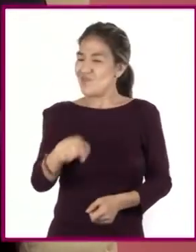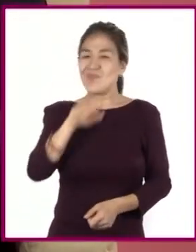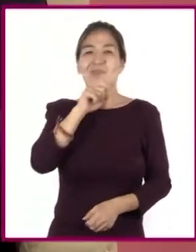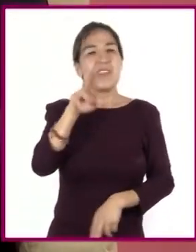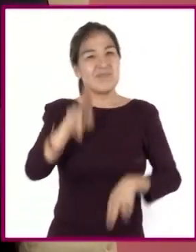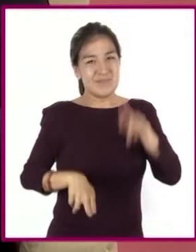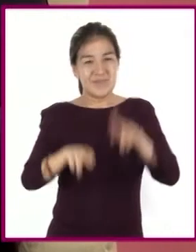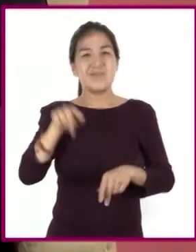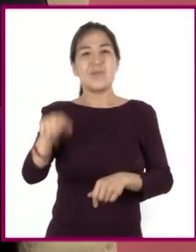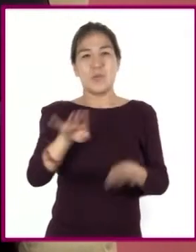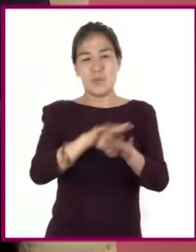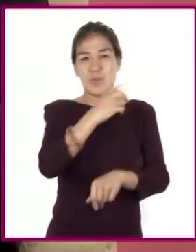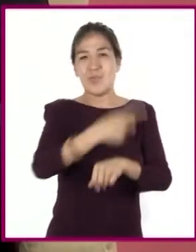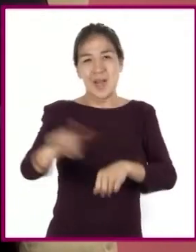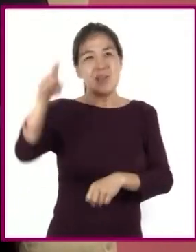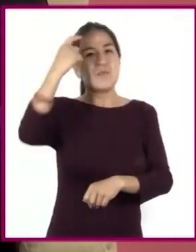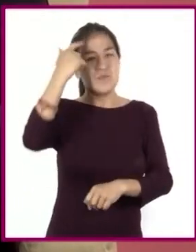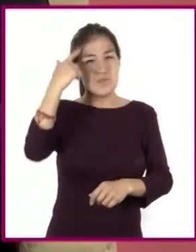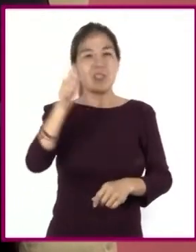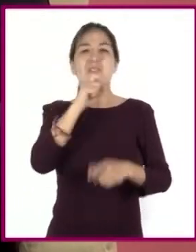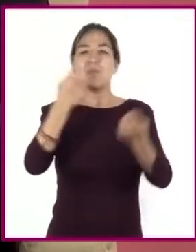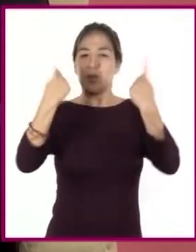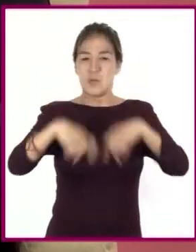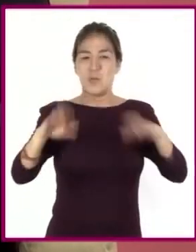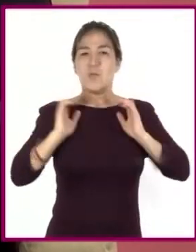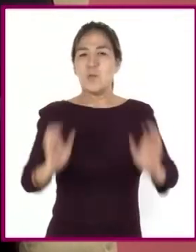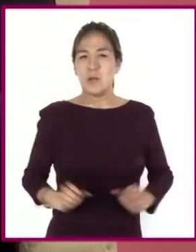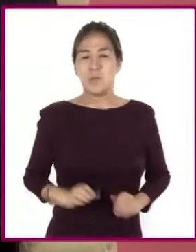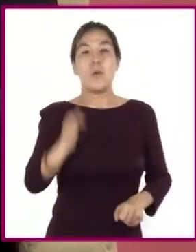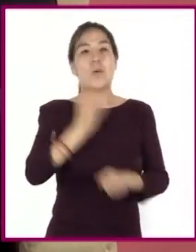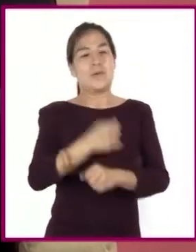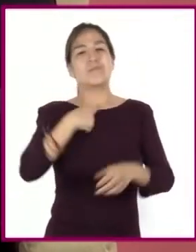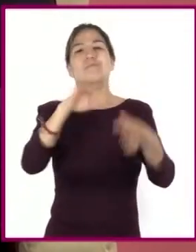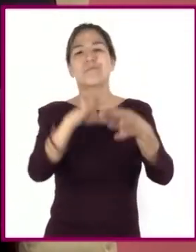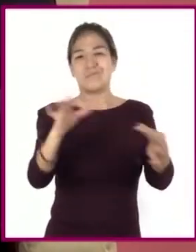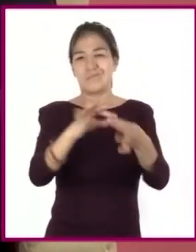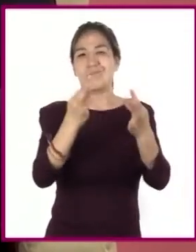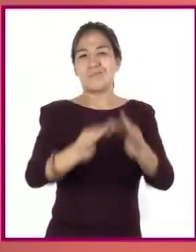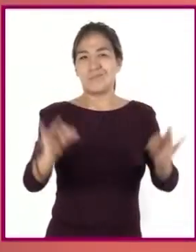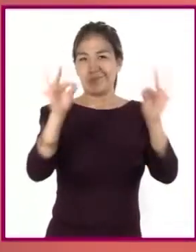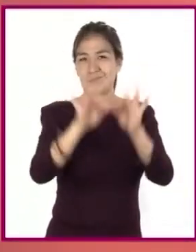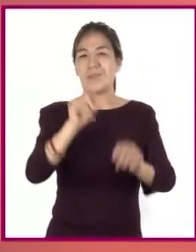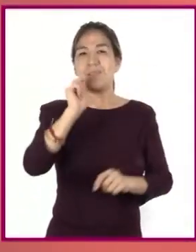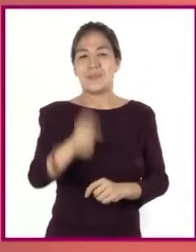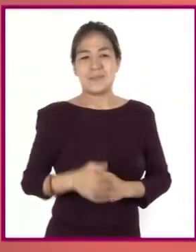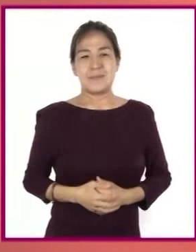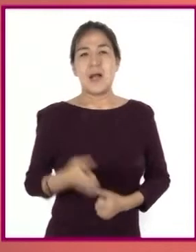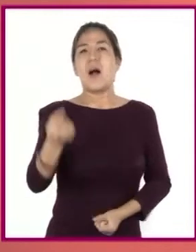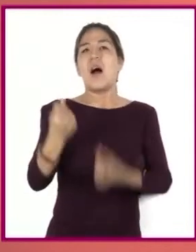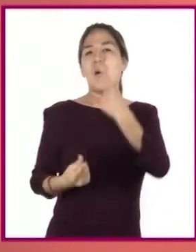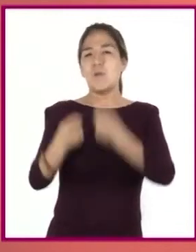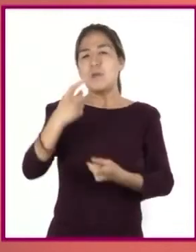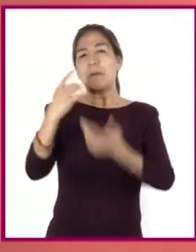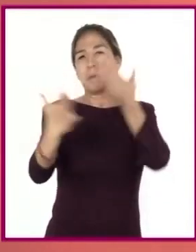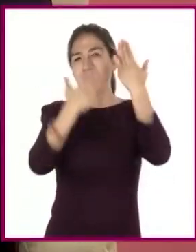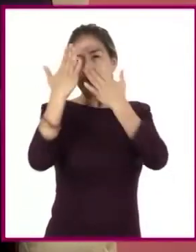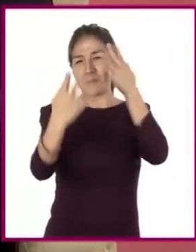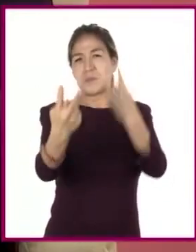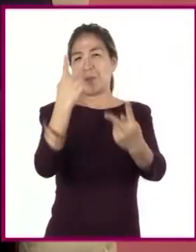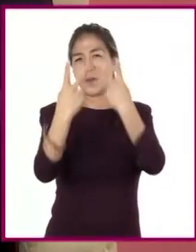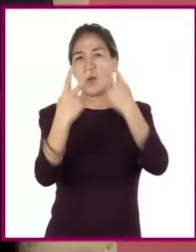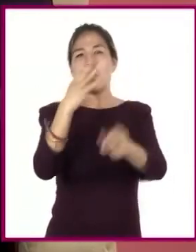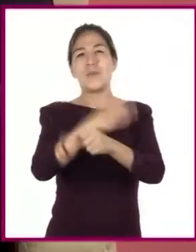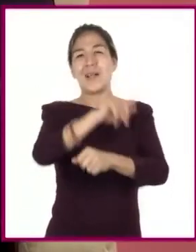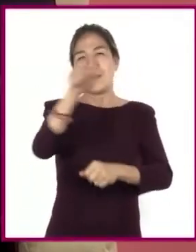nivel cerebral. Y quiero hacer una acotación aquí que es muy importante, que a lo mejor alguno de los estudiantes que nos ve